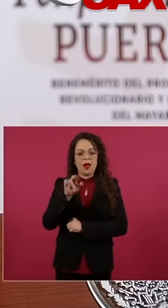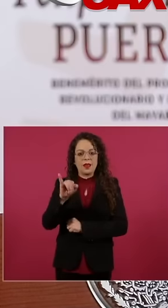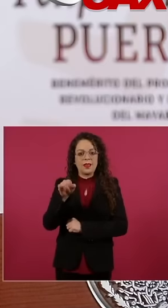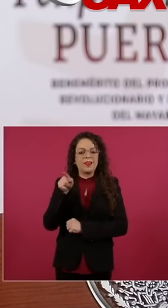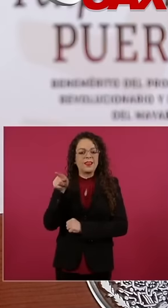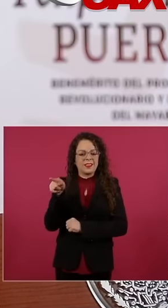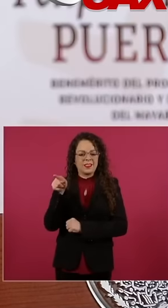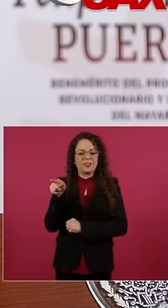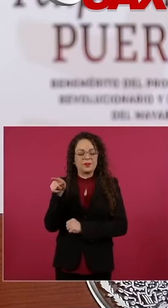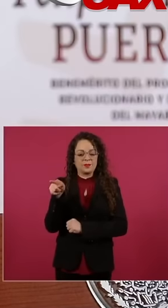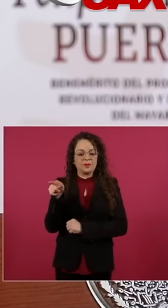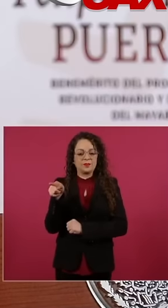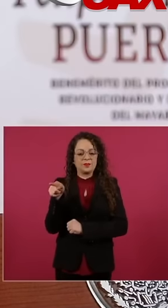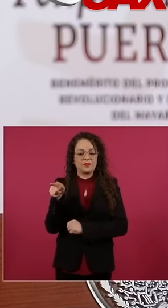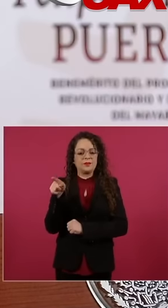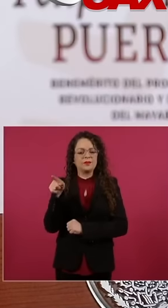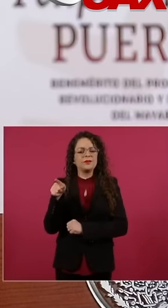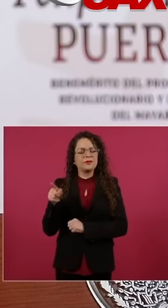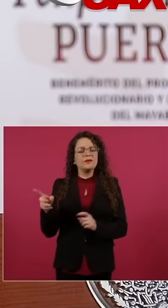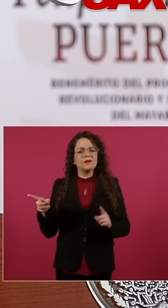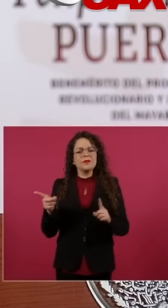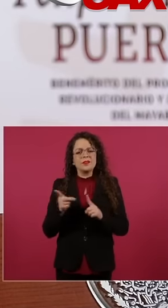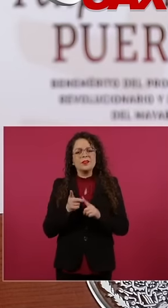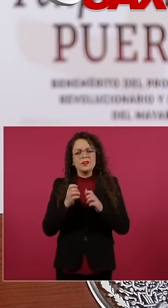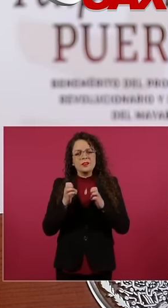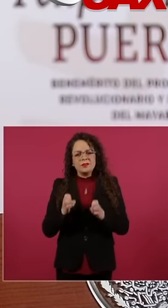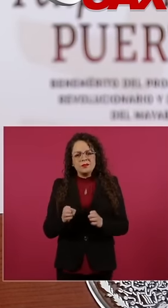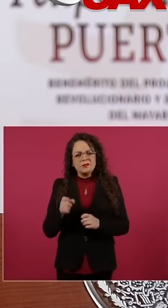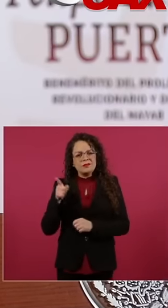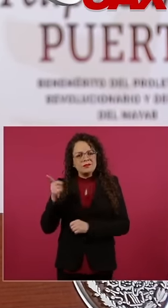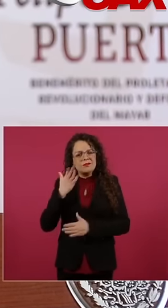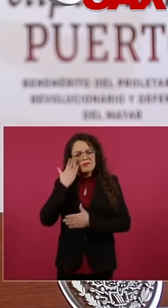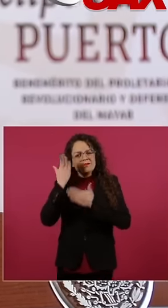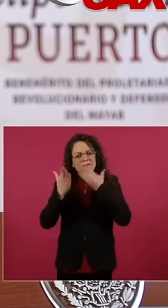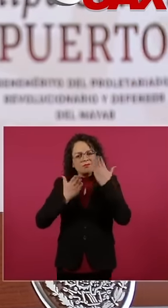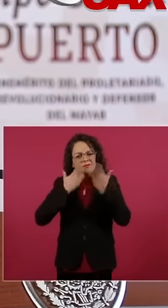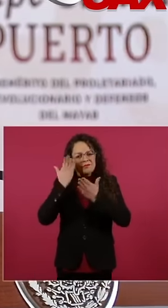al presidente de México. Veamos.